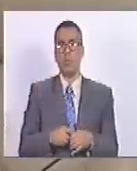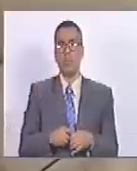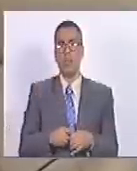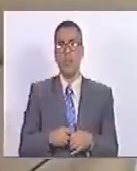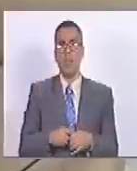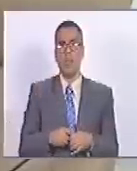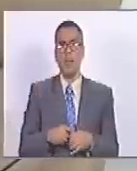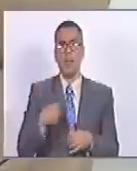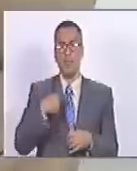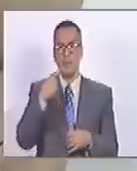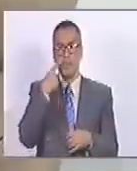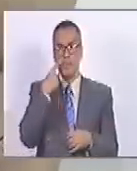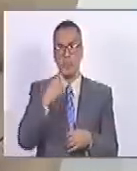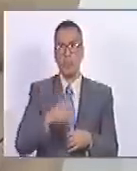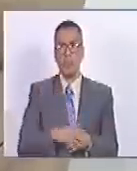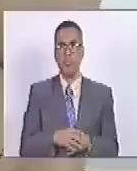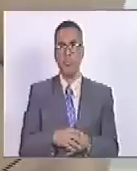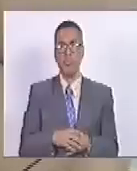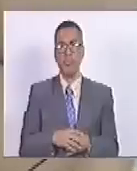Pero fíjense,